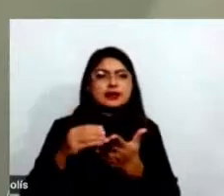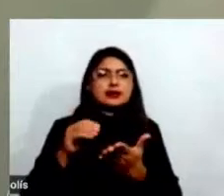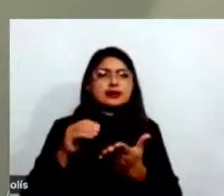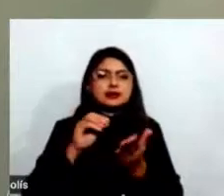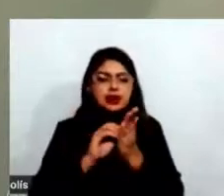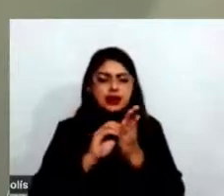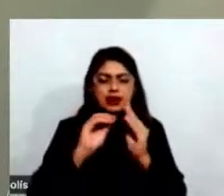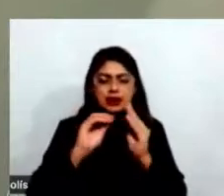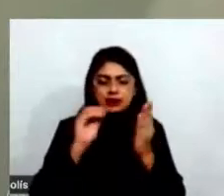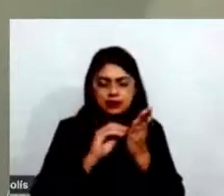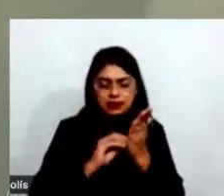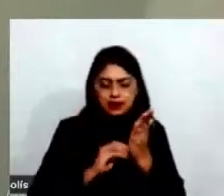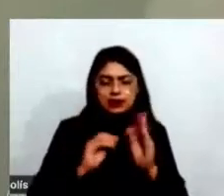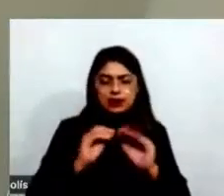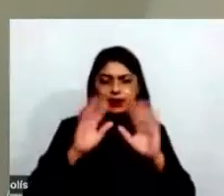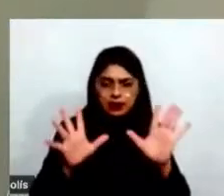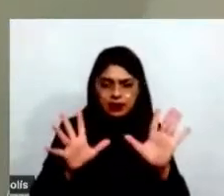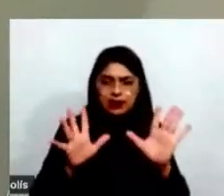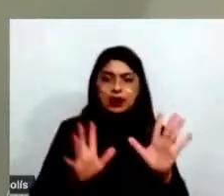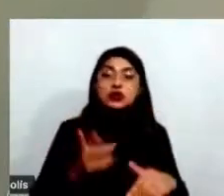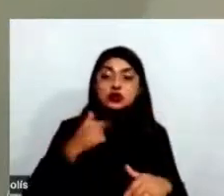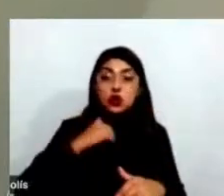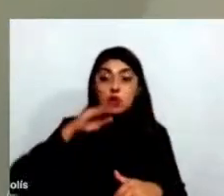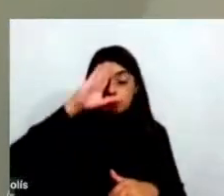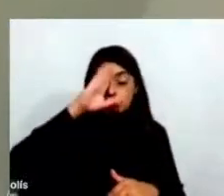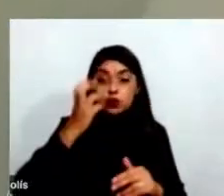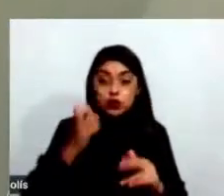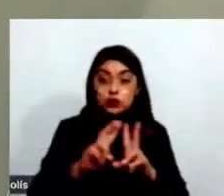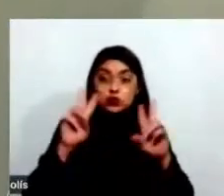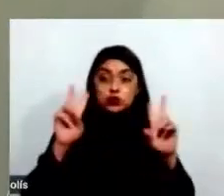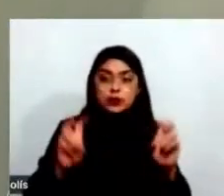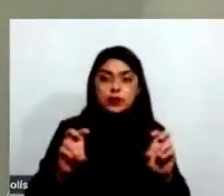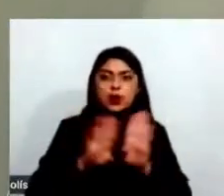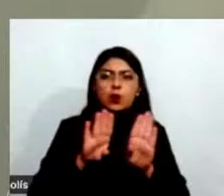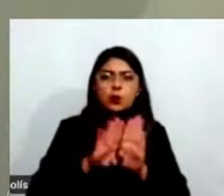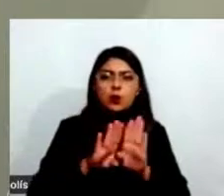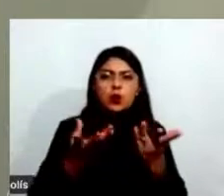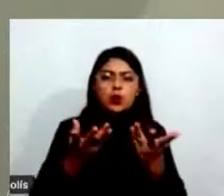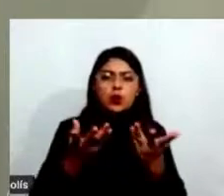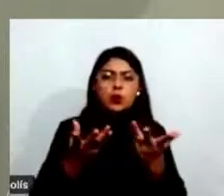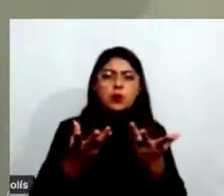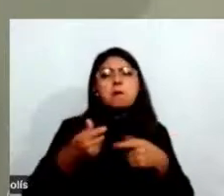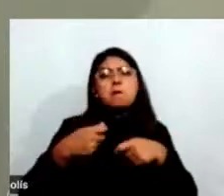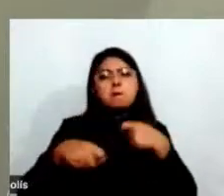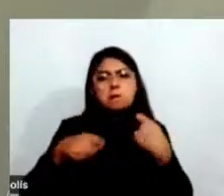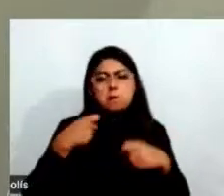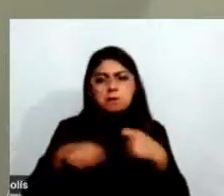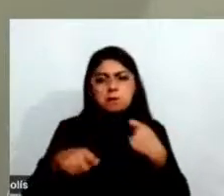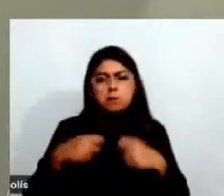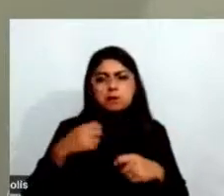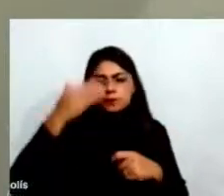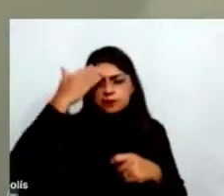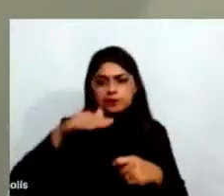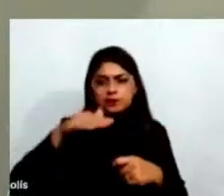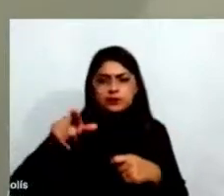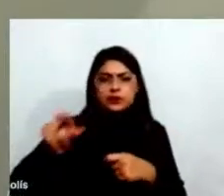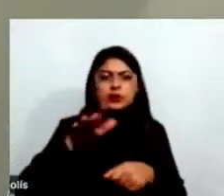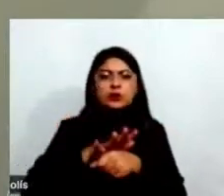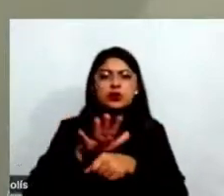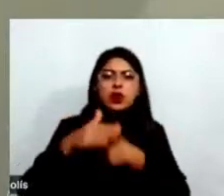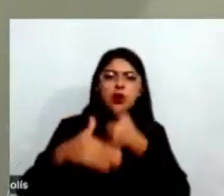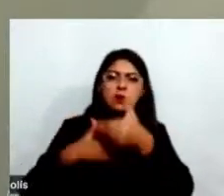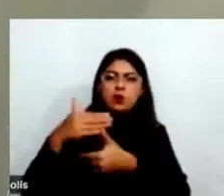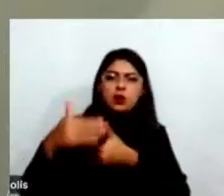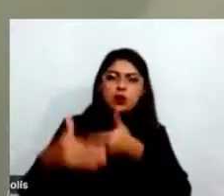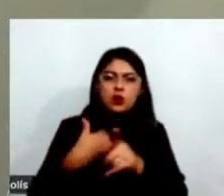como un poco flexible, ver cuál es la naturaleza del proceso que se sigue para ver cuáles son las garantías aplicables, las